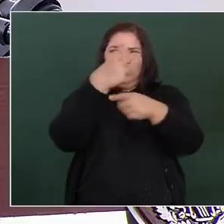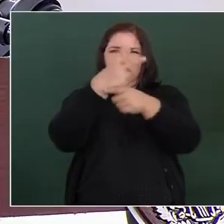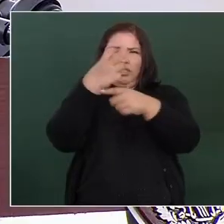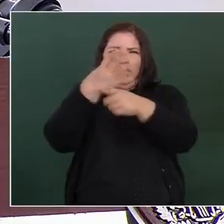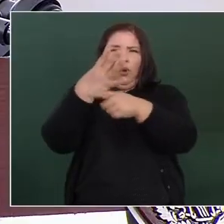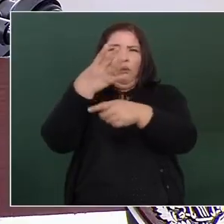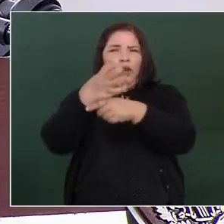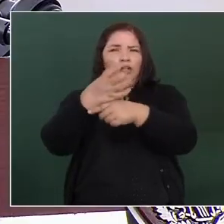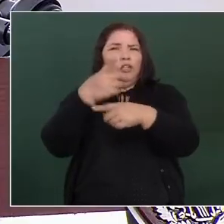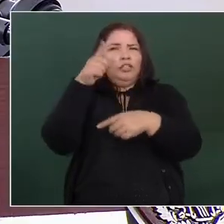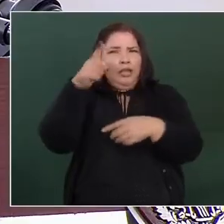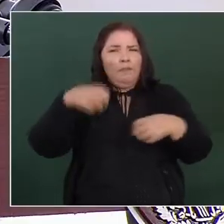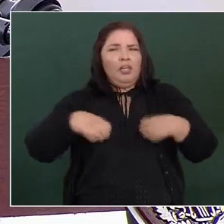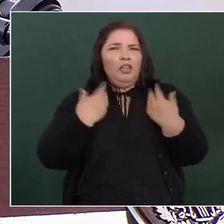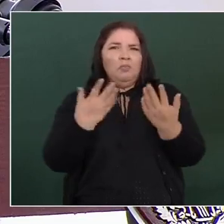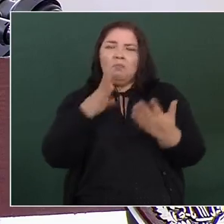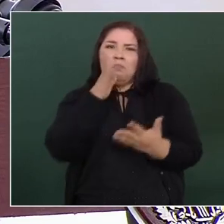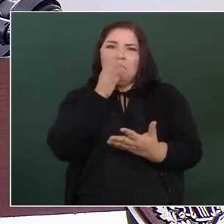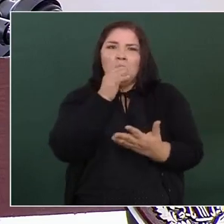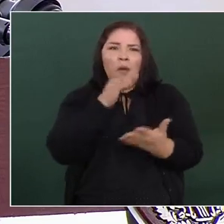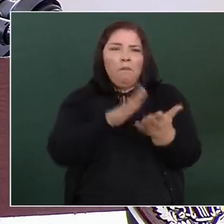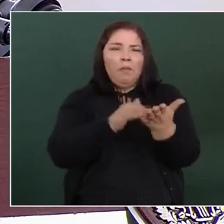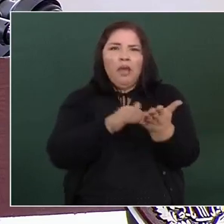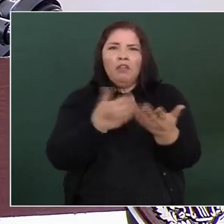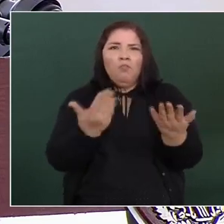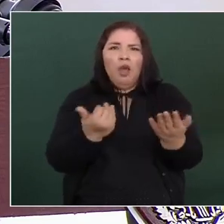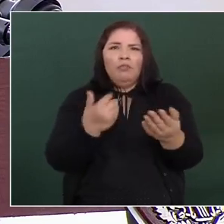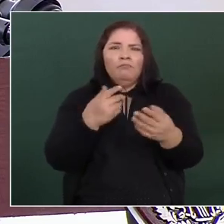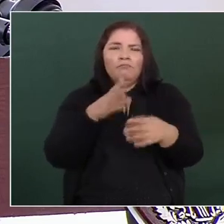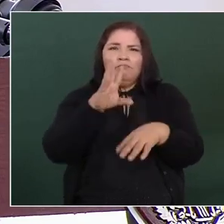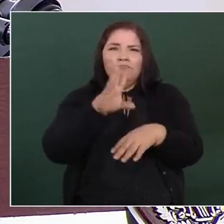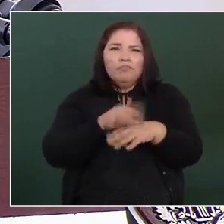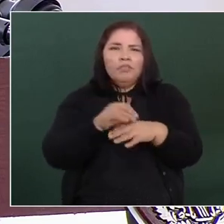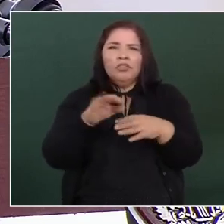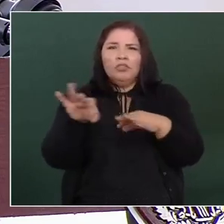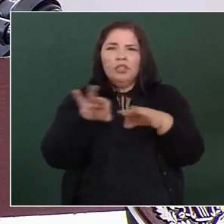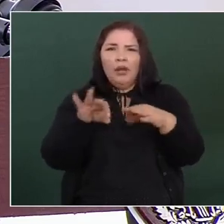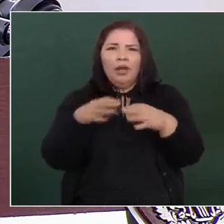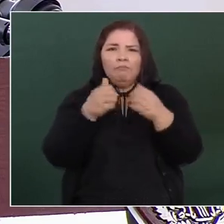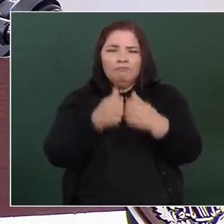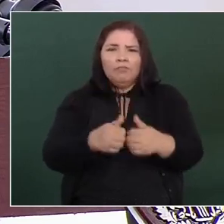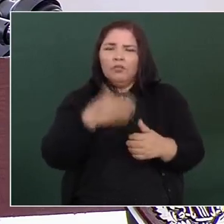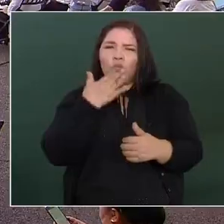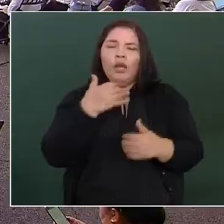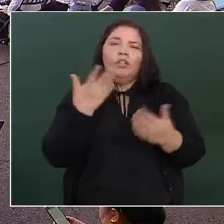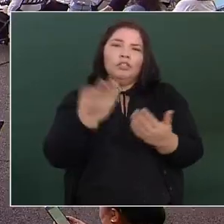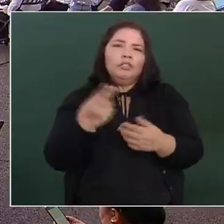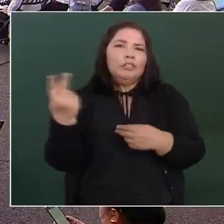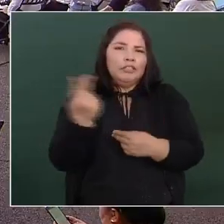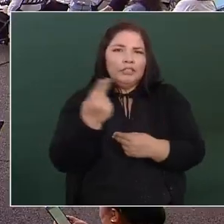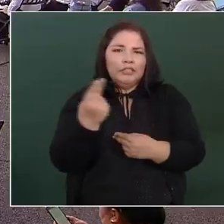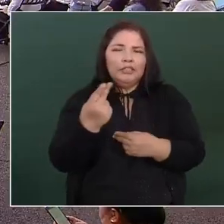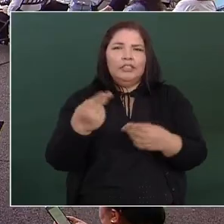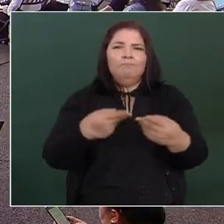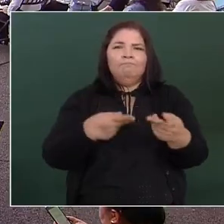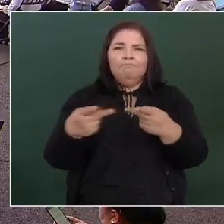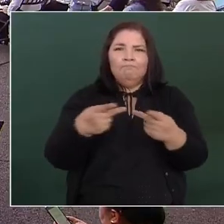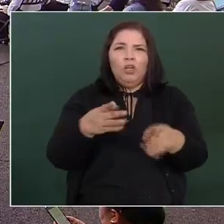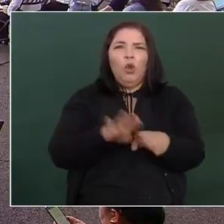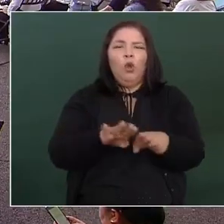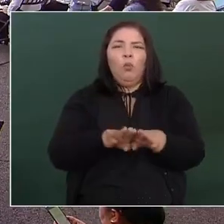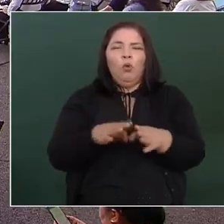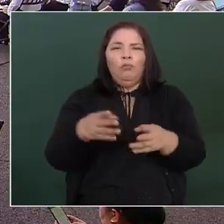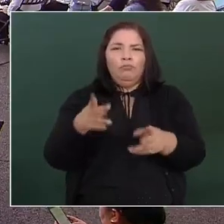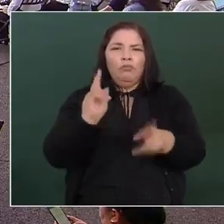generación, algunos que no han podido documentarse, que no han podido regularizar su situación y este es un tema que creo debemos